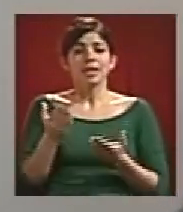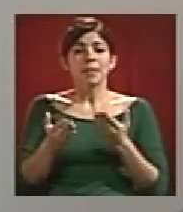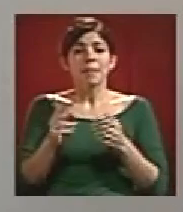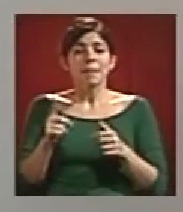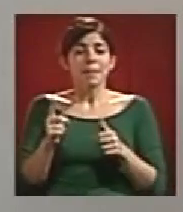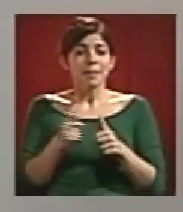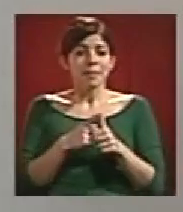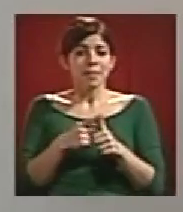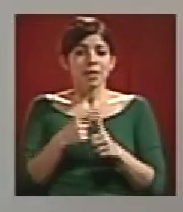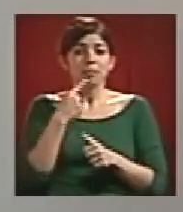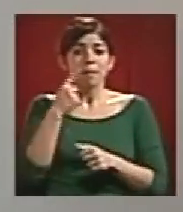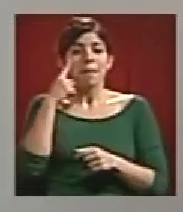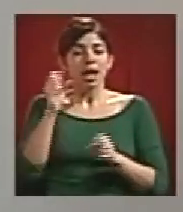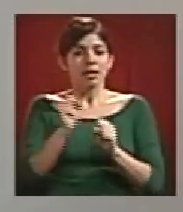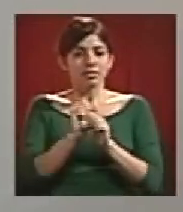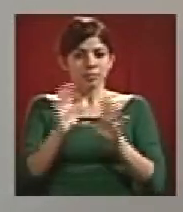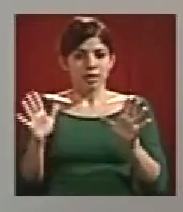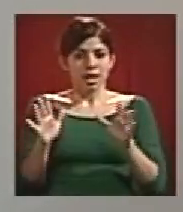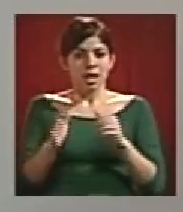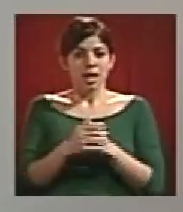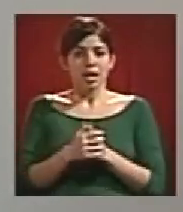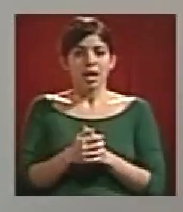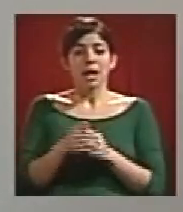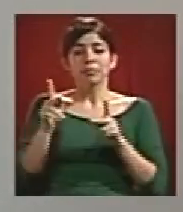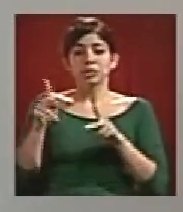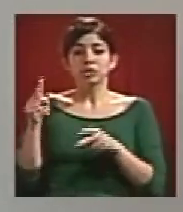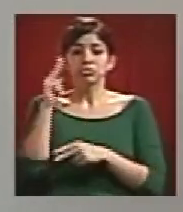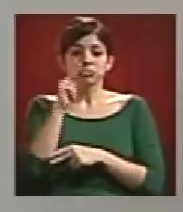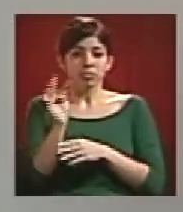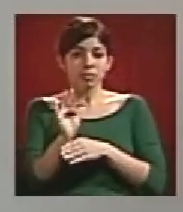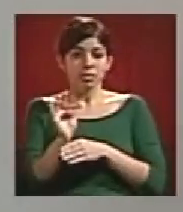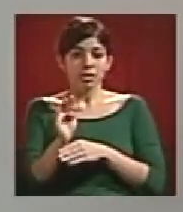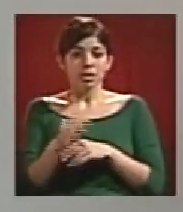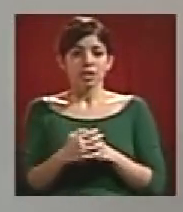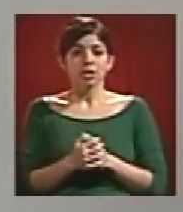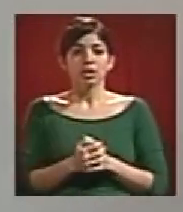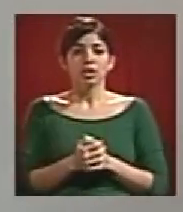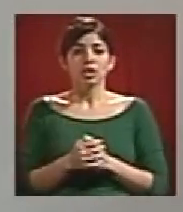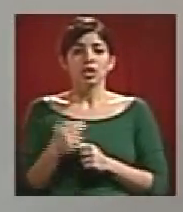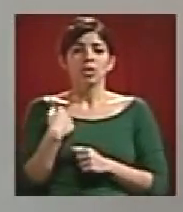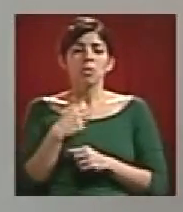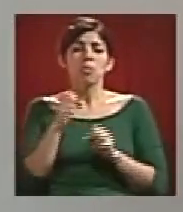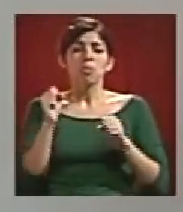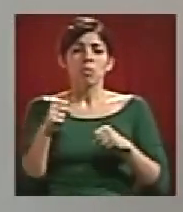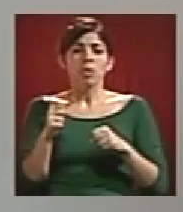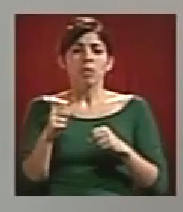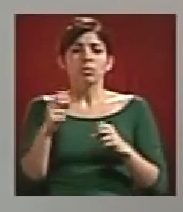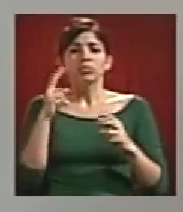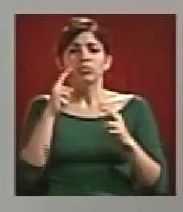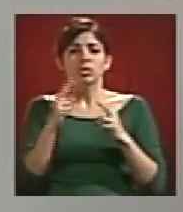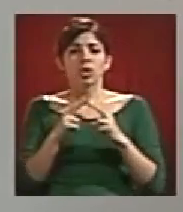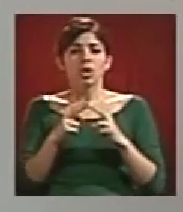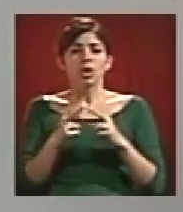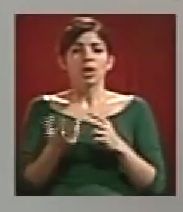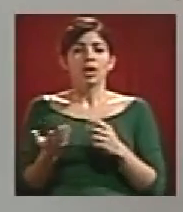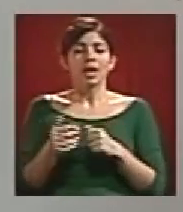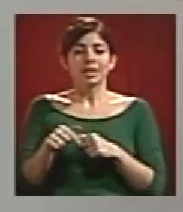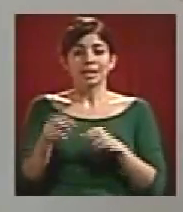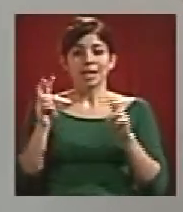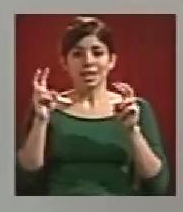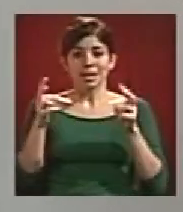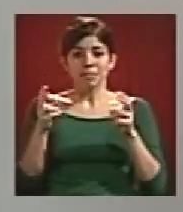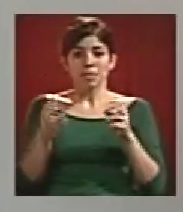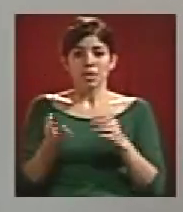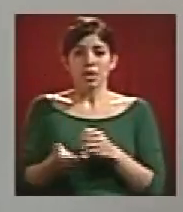primero que decir para aclarar a los televidentes es que en realidad nosotros no podríamos considerar que nuestro sistema financiero tiene ese tipo de